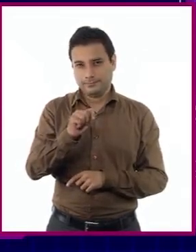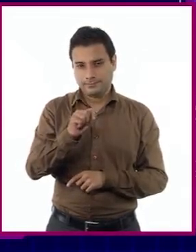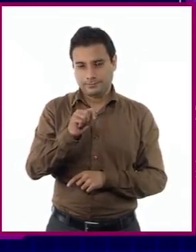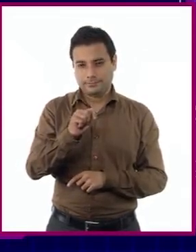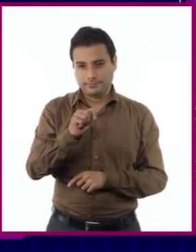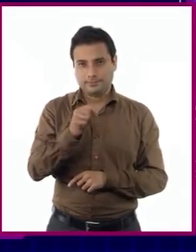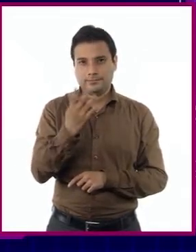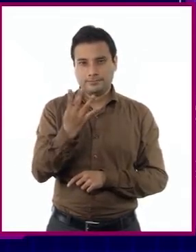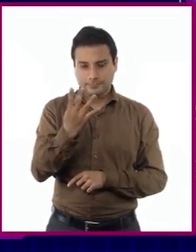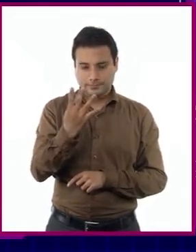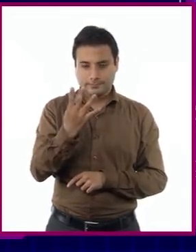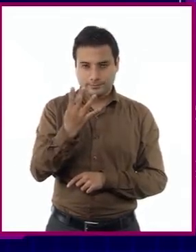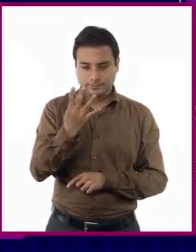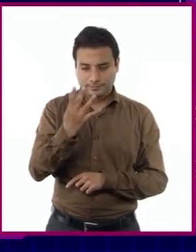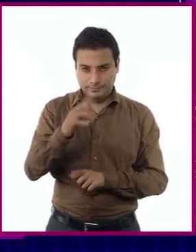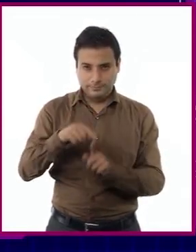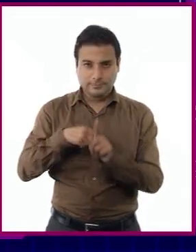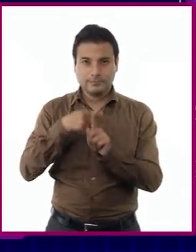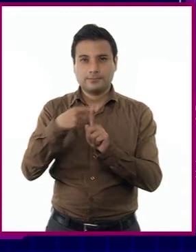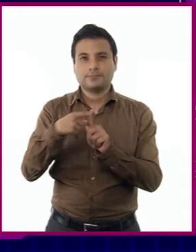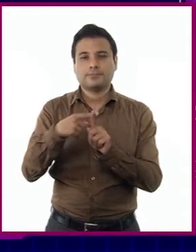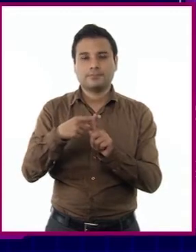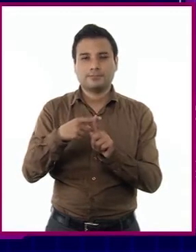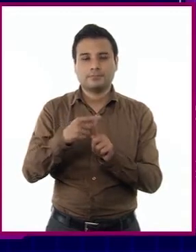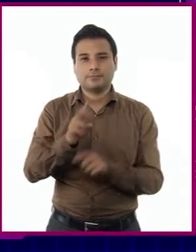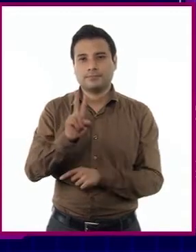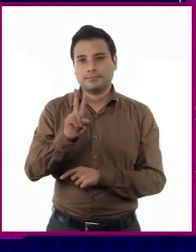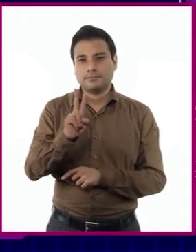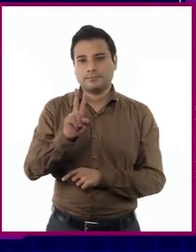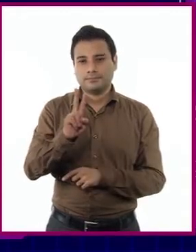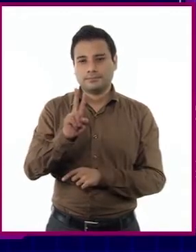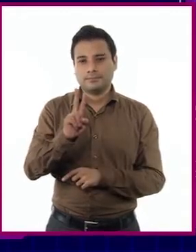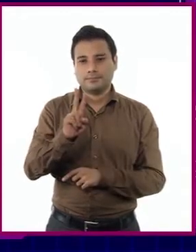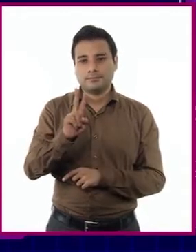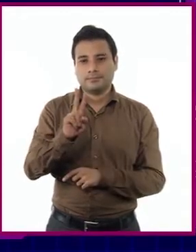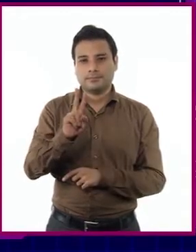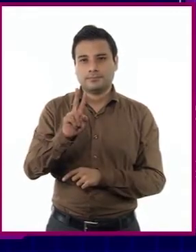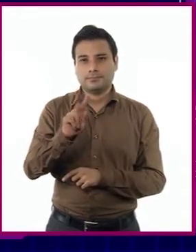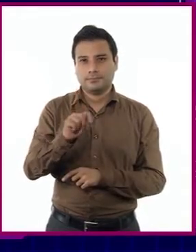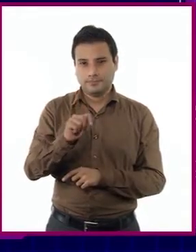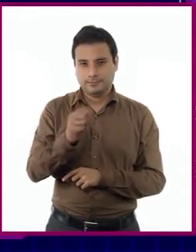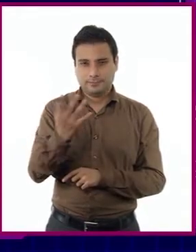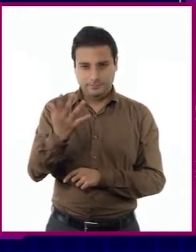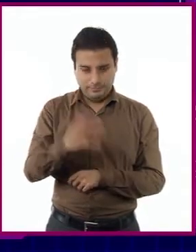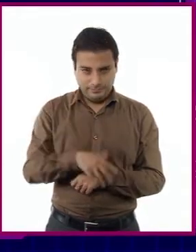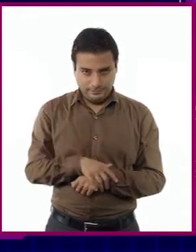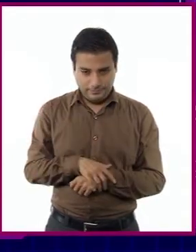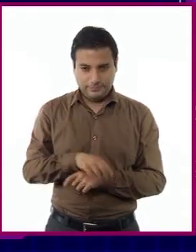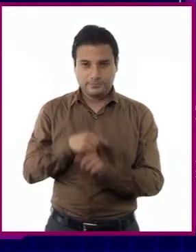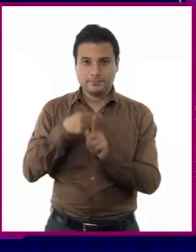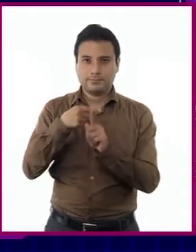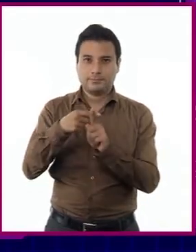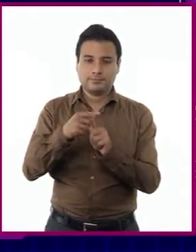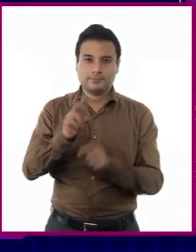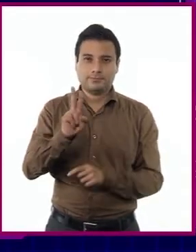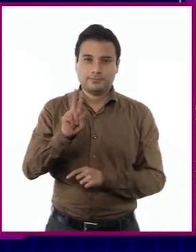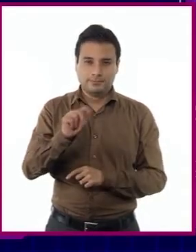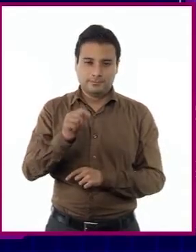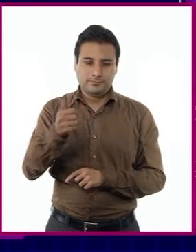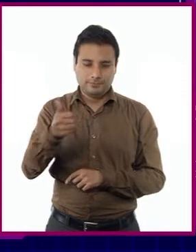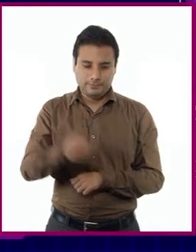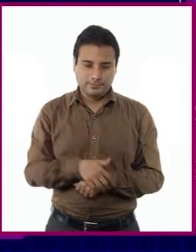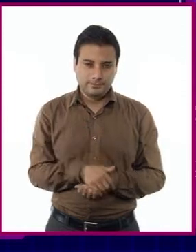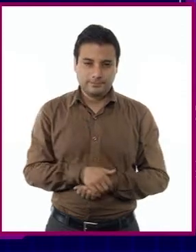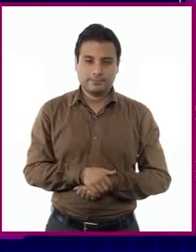volumen del prisma triangular 4 más el volumen del prisma triangular 5 más el